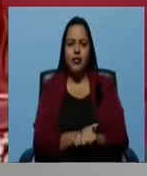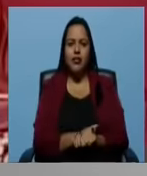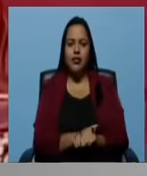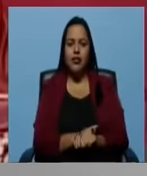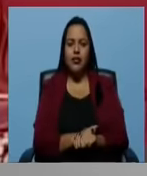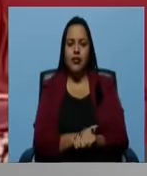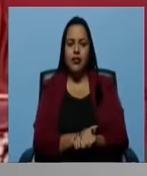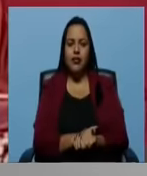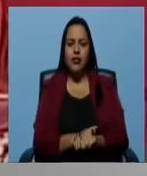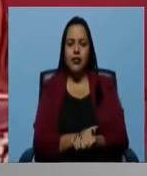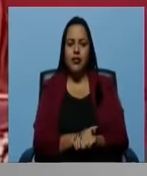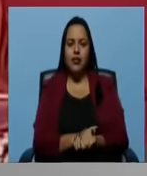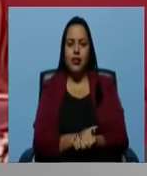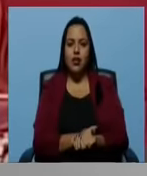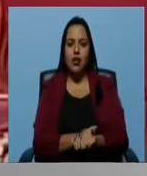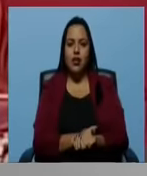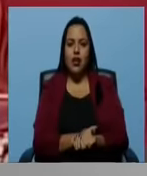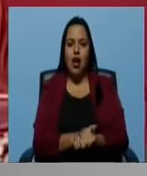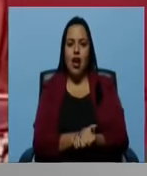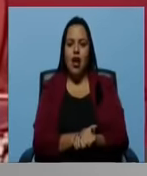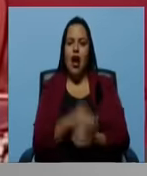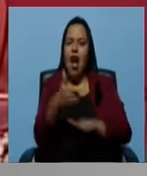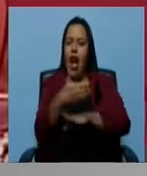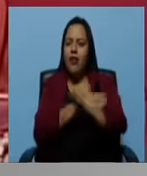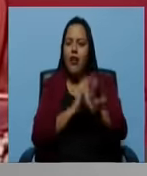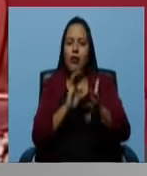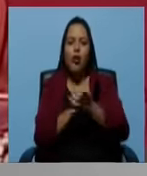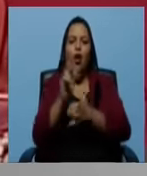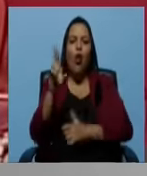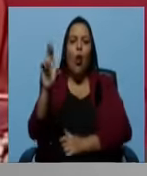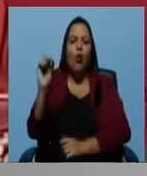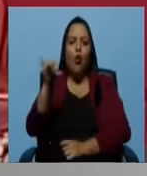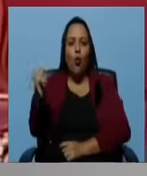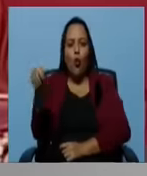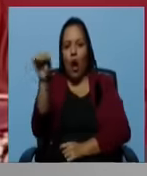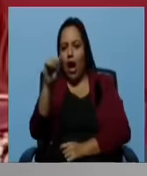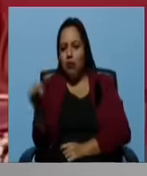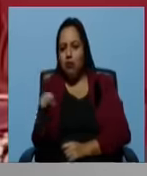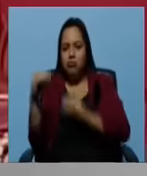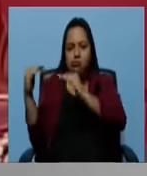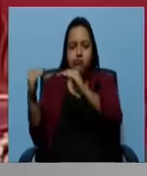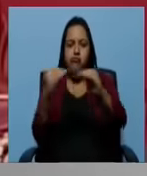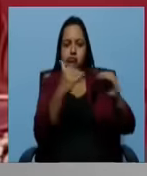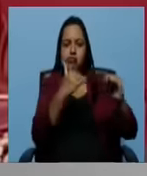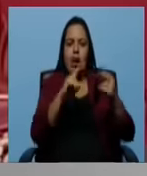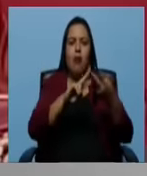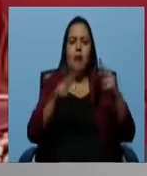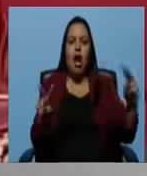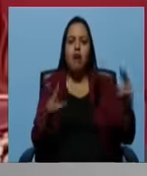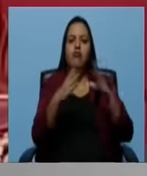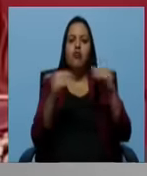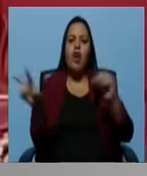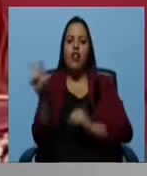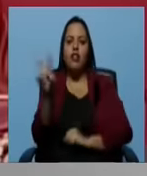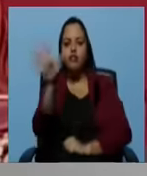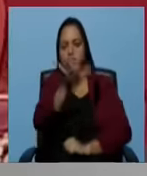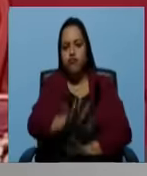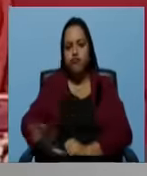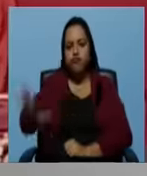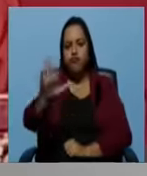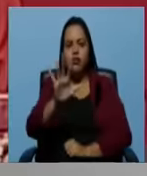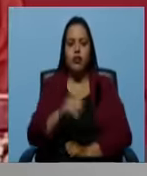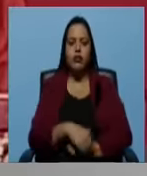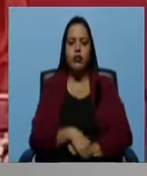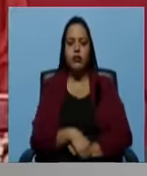comandante Fernando Soto Rojas. En santa paz, a lo largo y ancho de Venezuela. A lo largo y